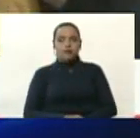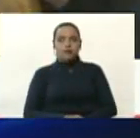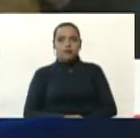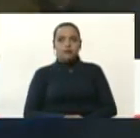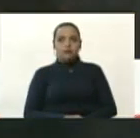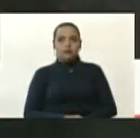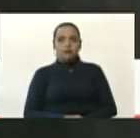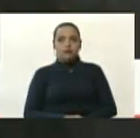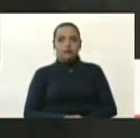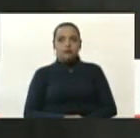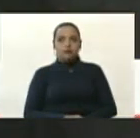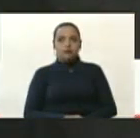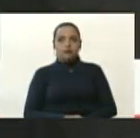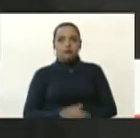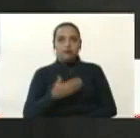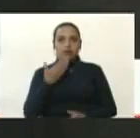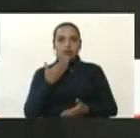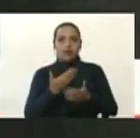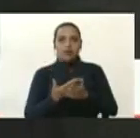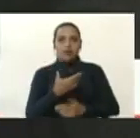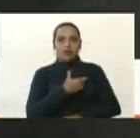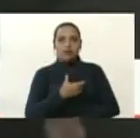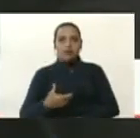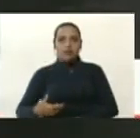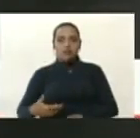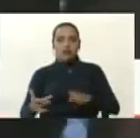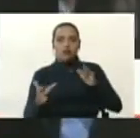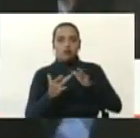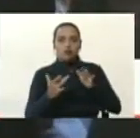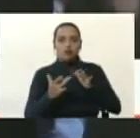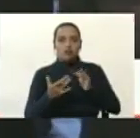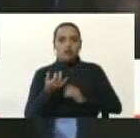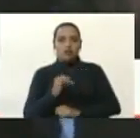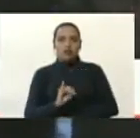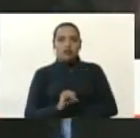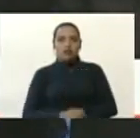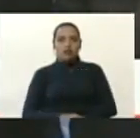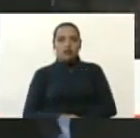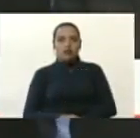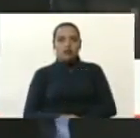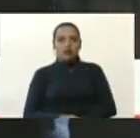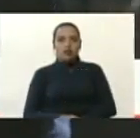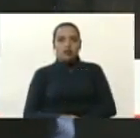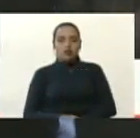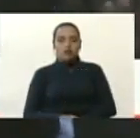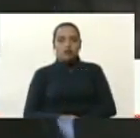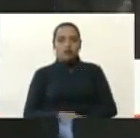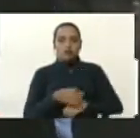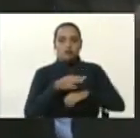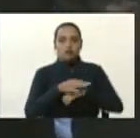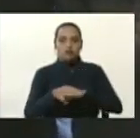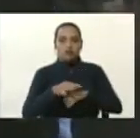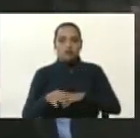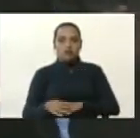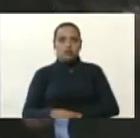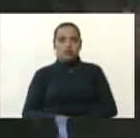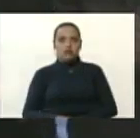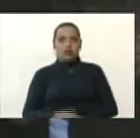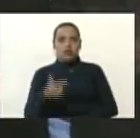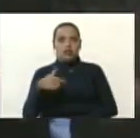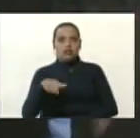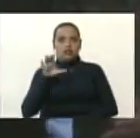Gracias, presidente, por el contacto. Estamos desde Valle de la Pascua, municipio Infante, aquí en nuestro